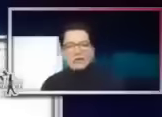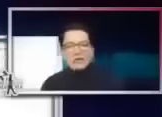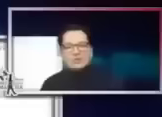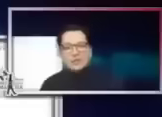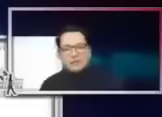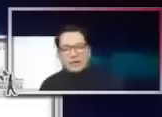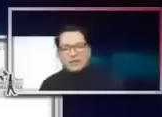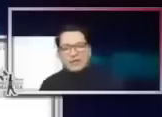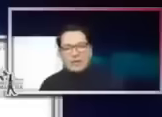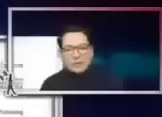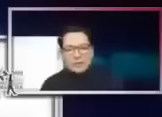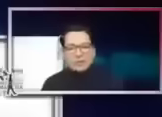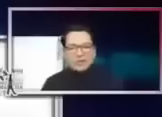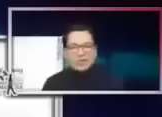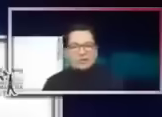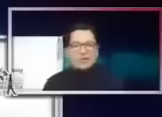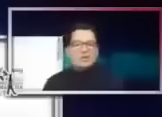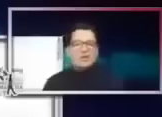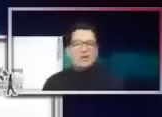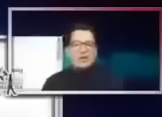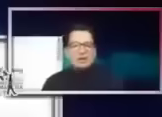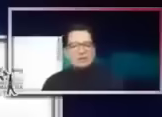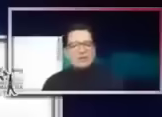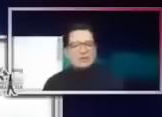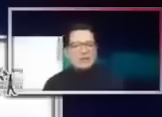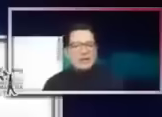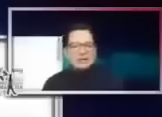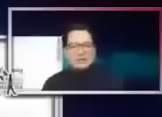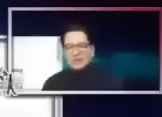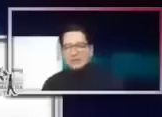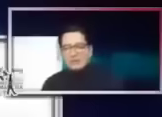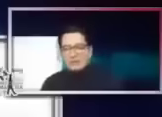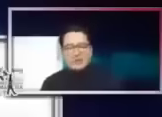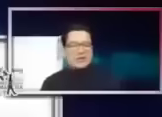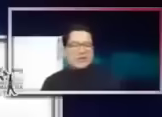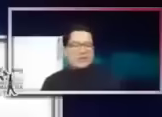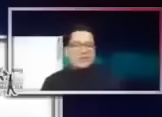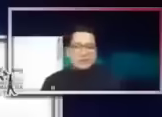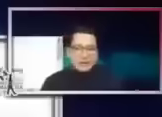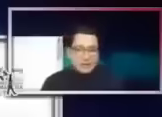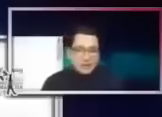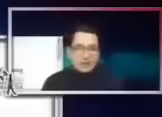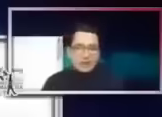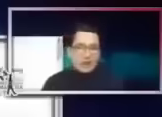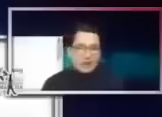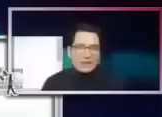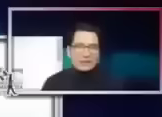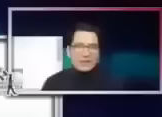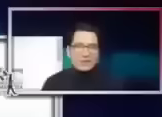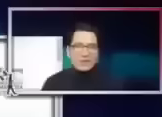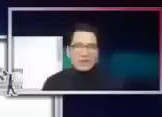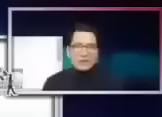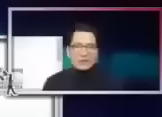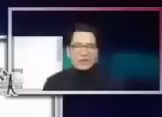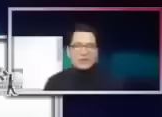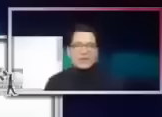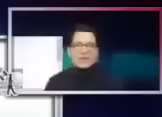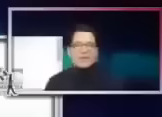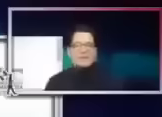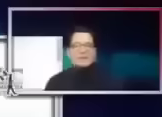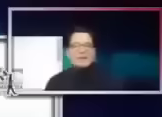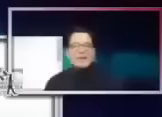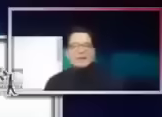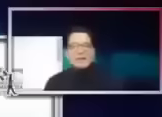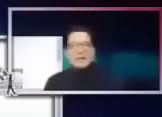han dejado de los embates del gobierno de Estados Unidos. Estas son las declaraciones de lo que se platicó en esta reunión con